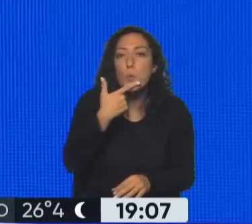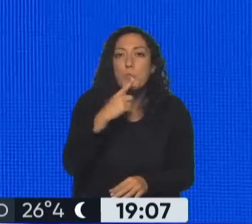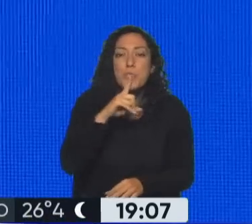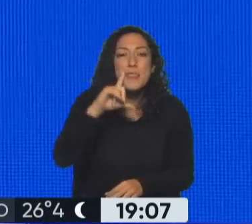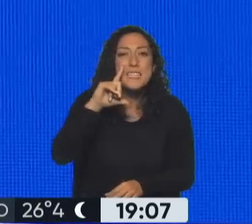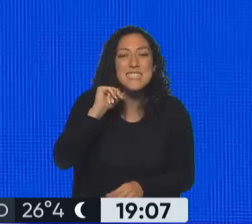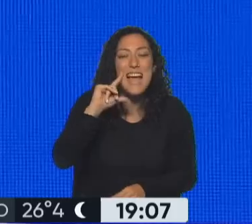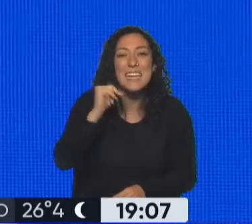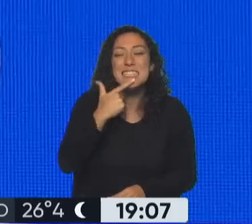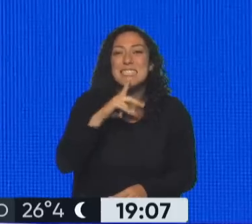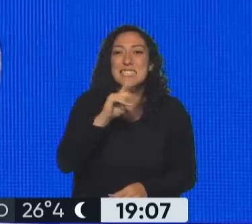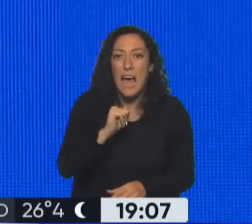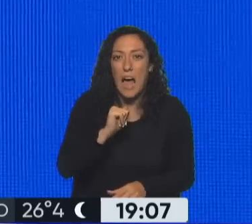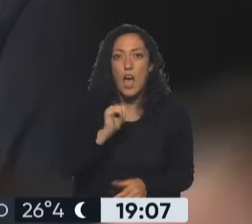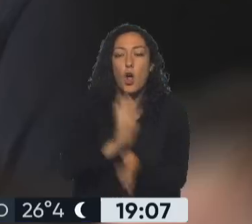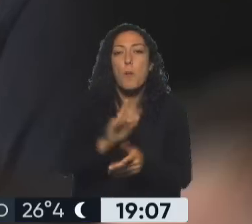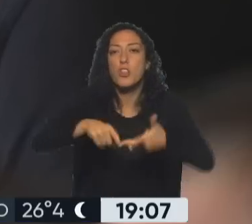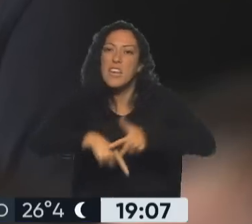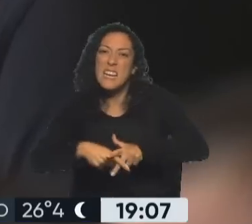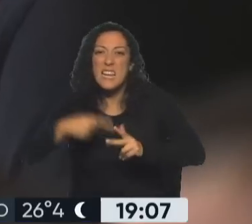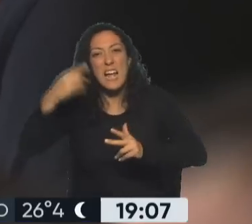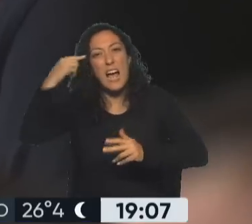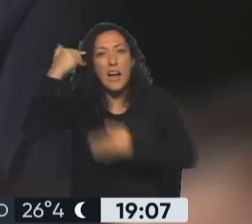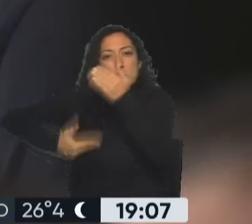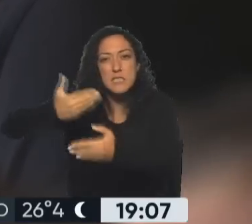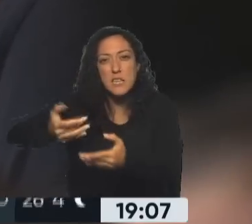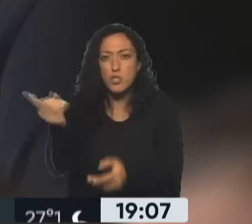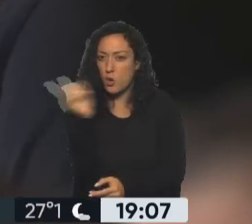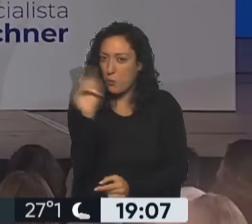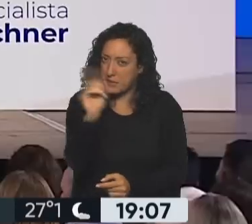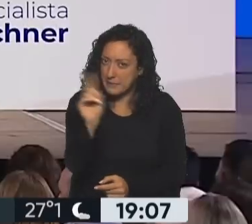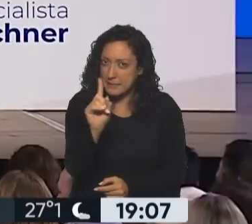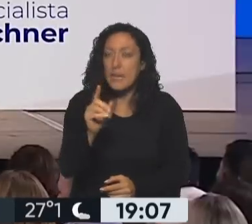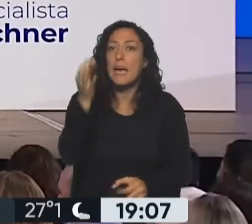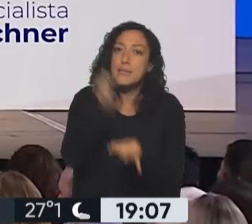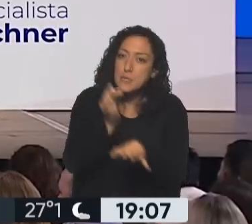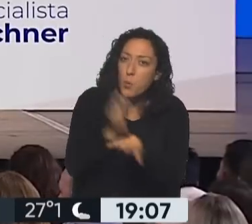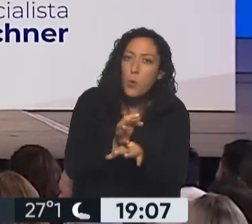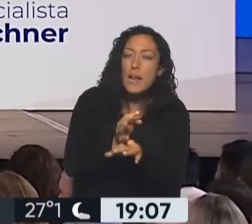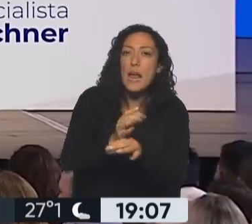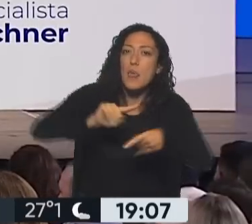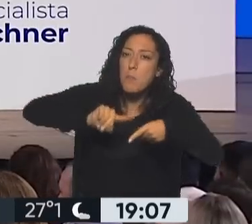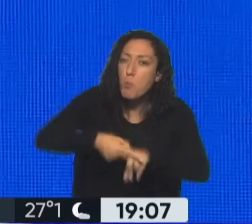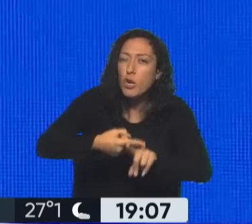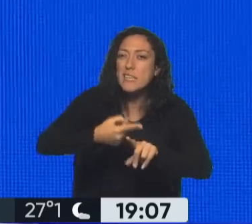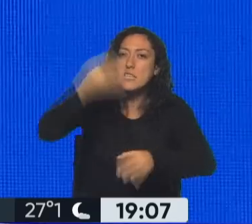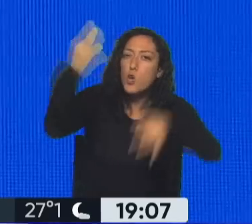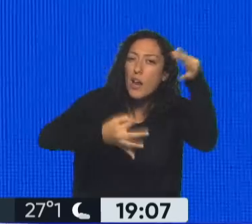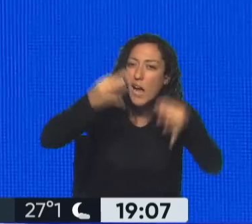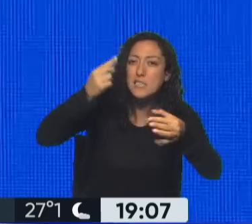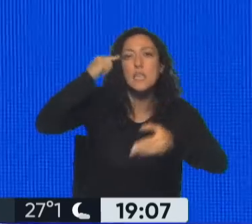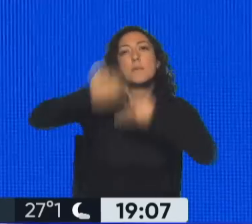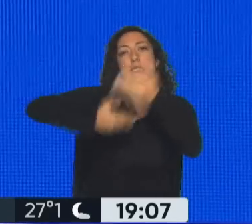de capacitación técnica, es una escuela de capacitación política, de análisis